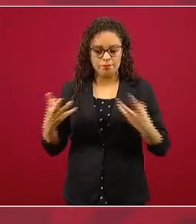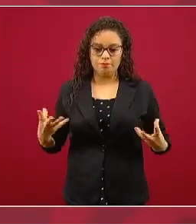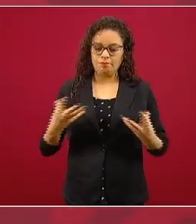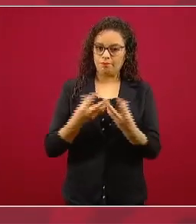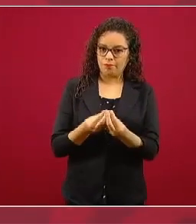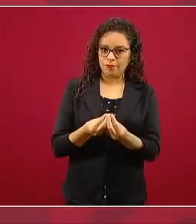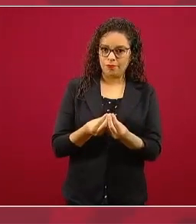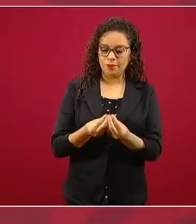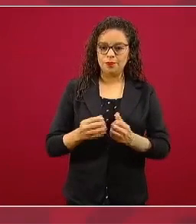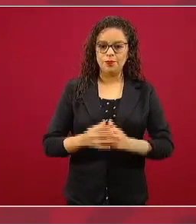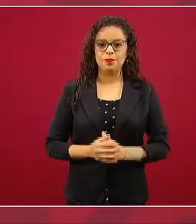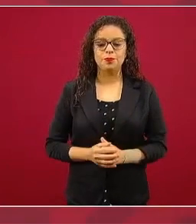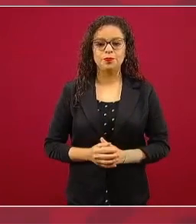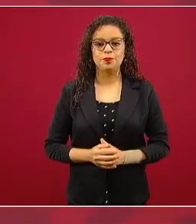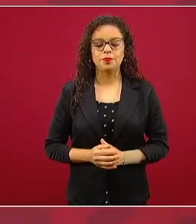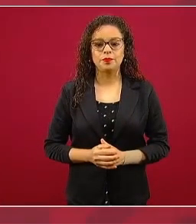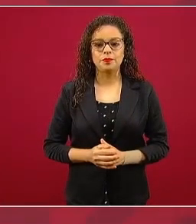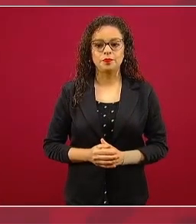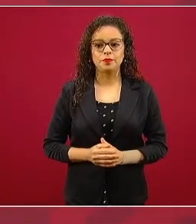para